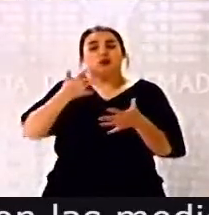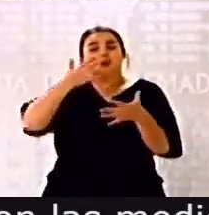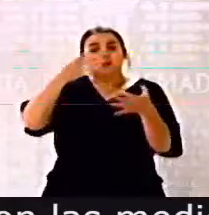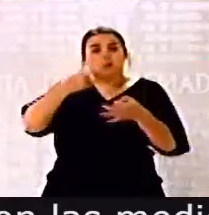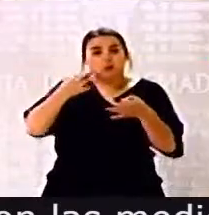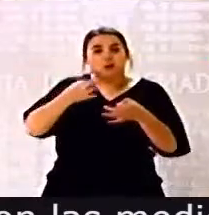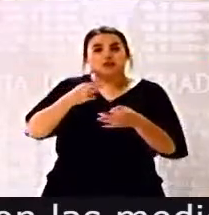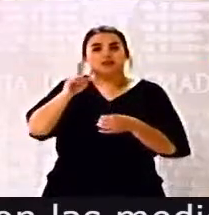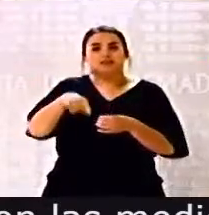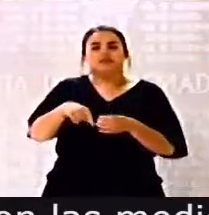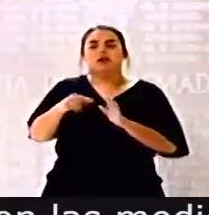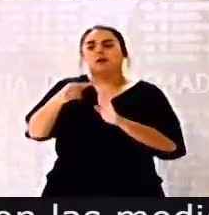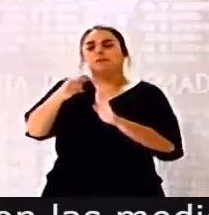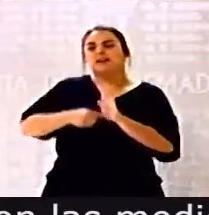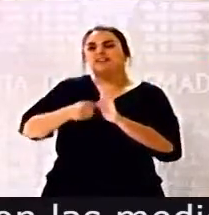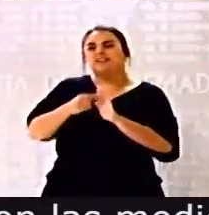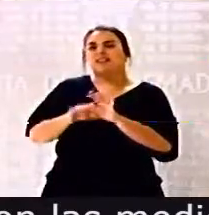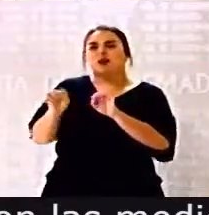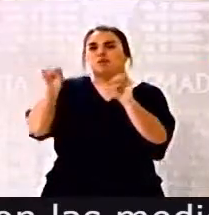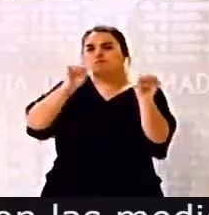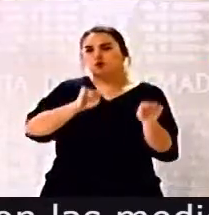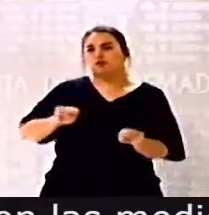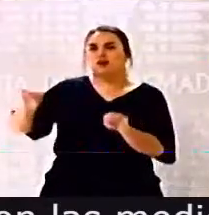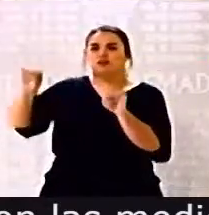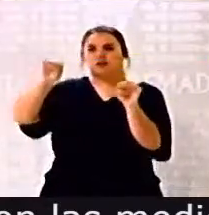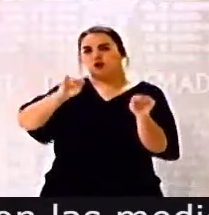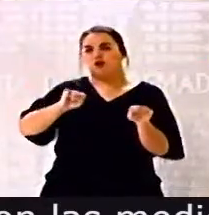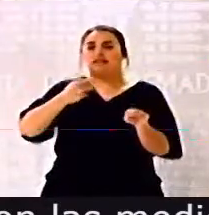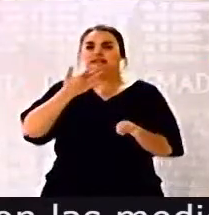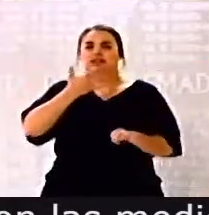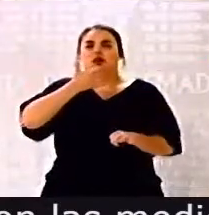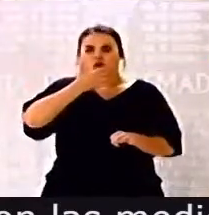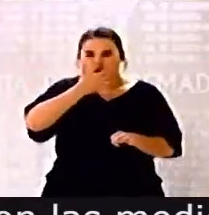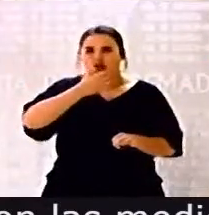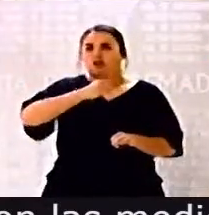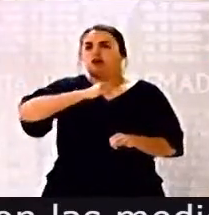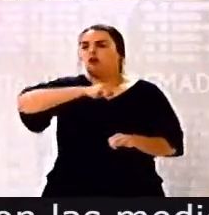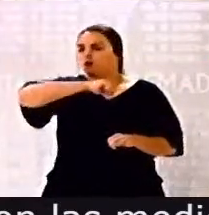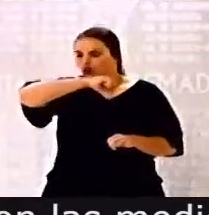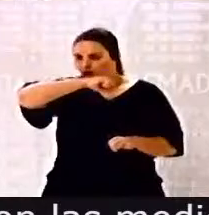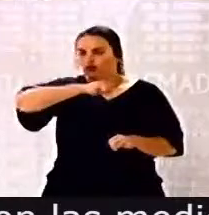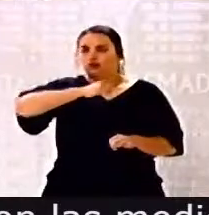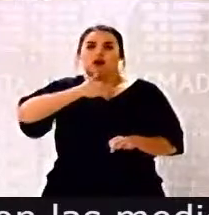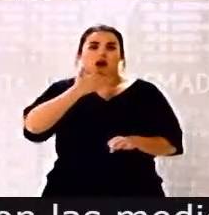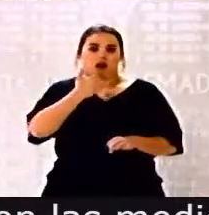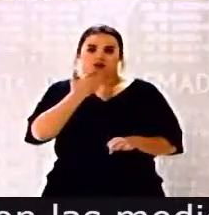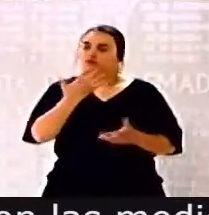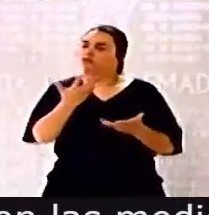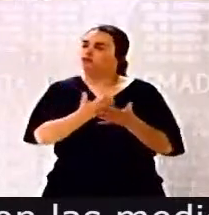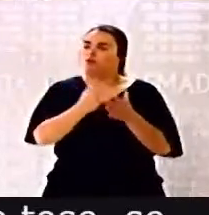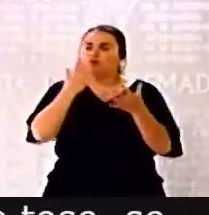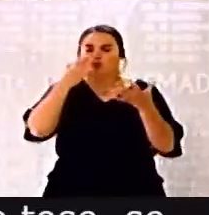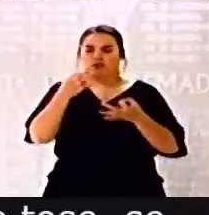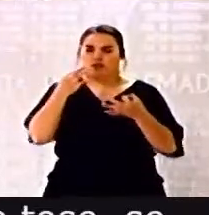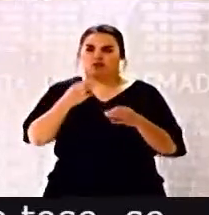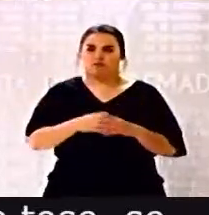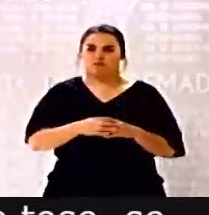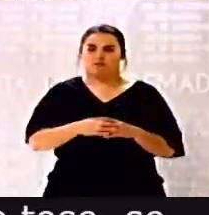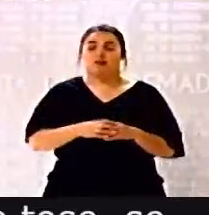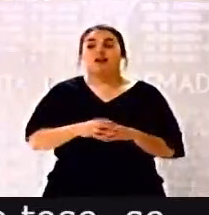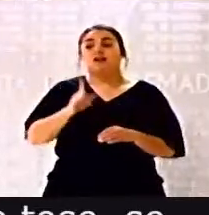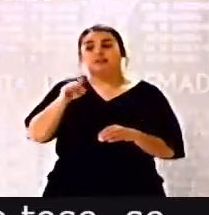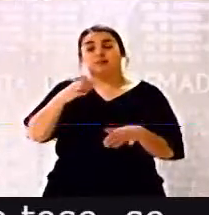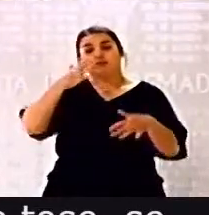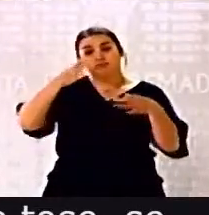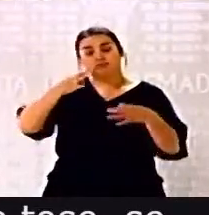cuidadoso con las medidas de protección cuando se tose, se estornuda, etcétera. Y hay que ser muy cuidadoso con